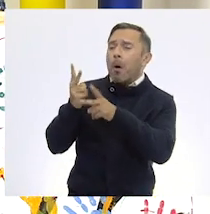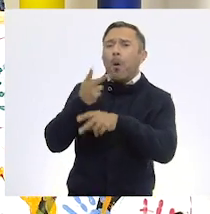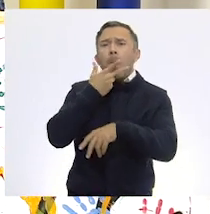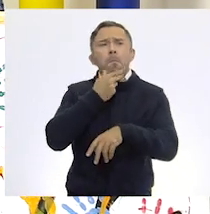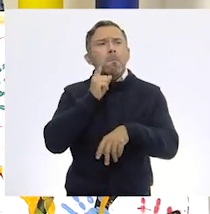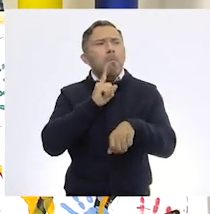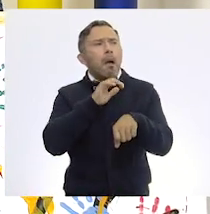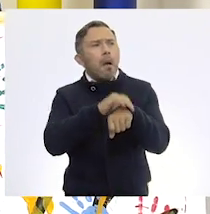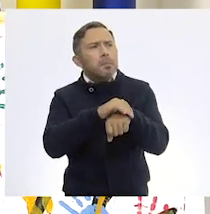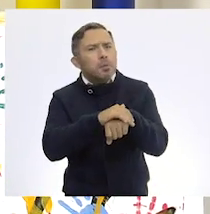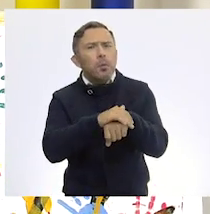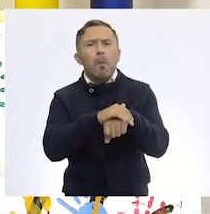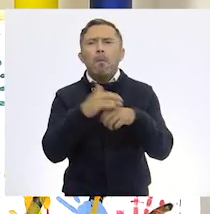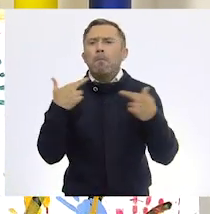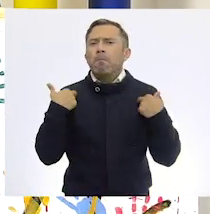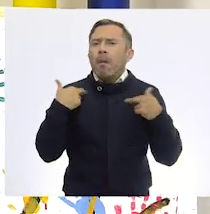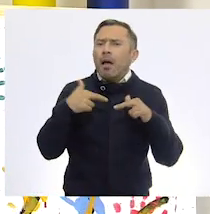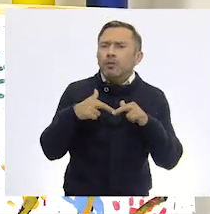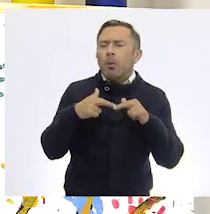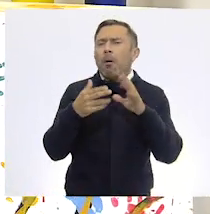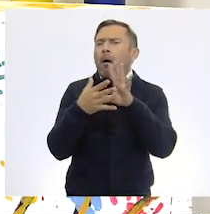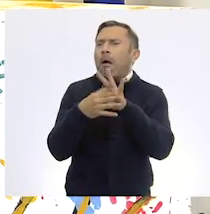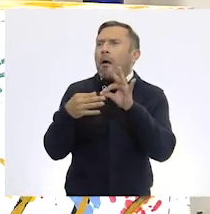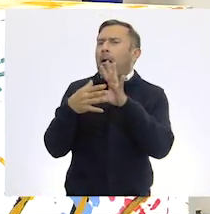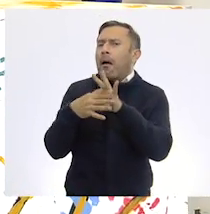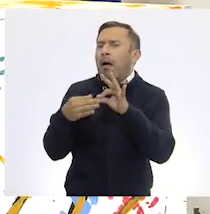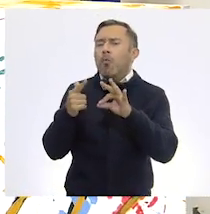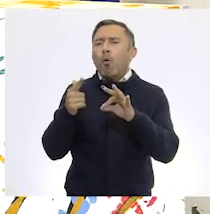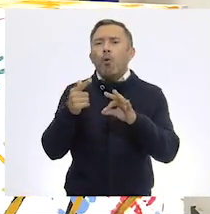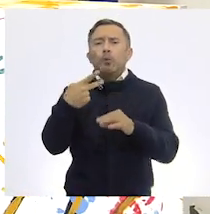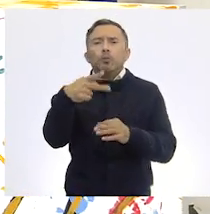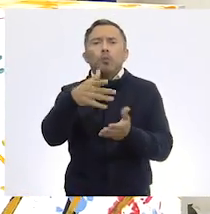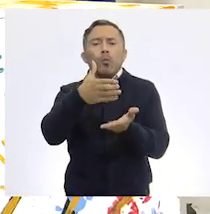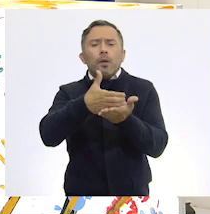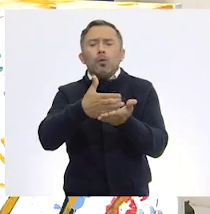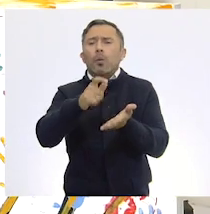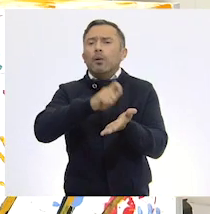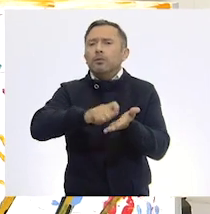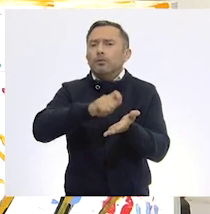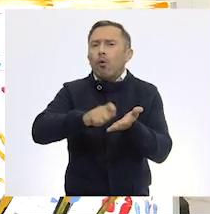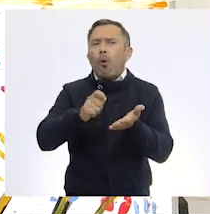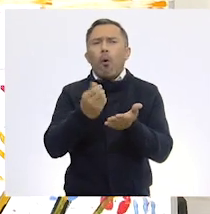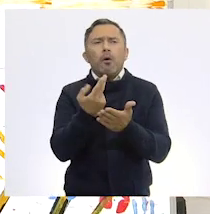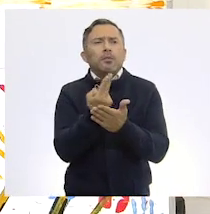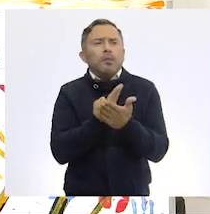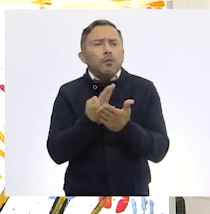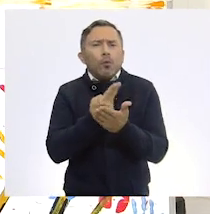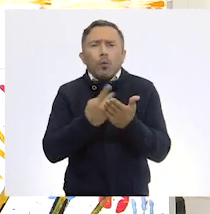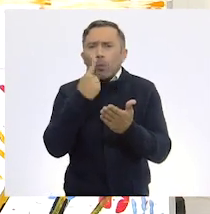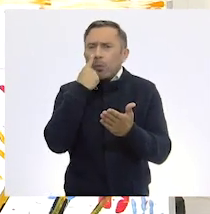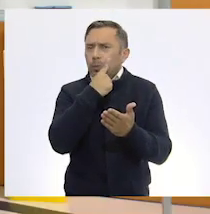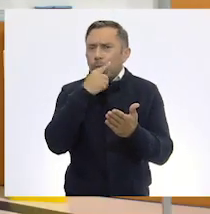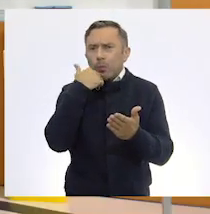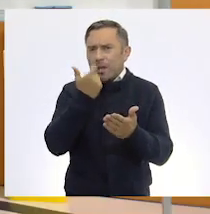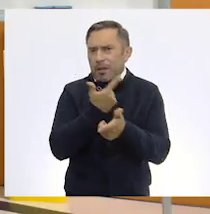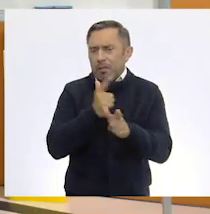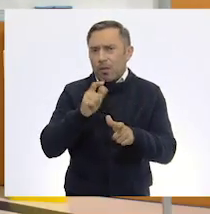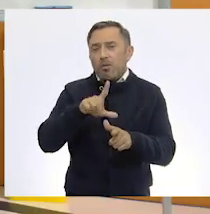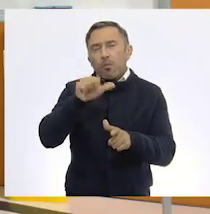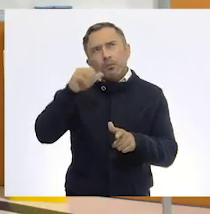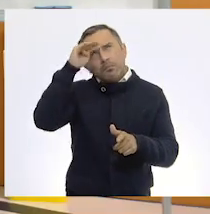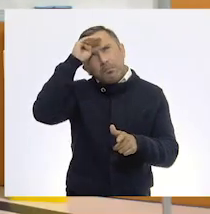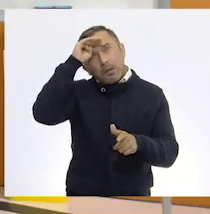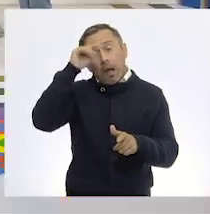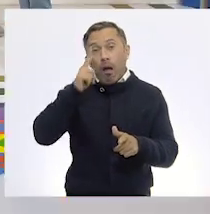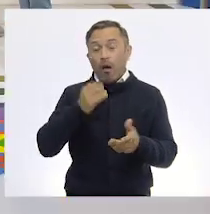amigo, su maestra o su maestro. Escriban y dibujen en su cuaderno algo que quieran compartir posteriormente. Hay que